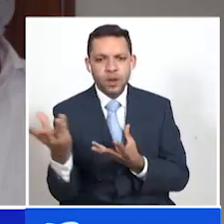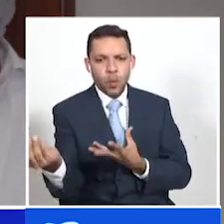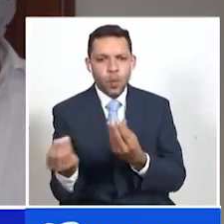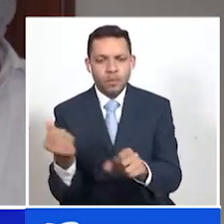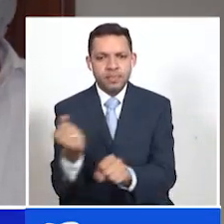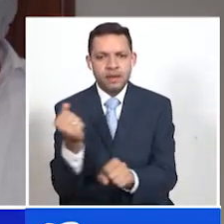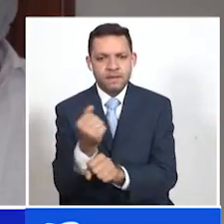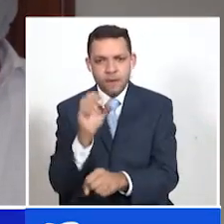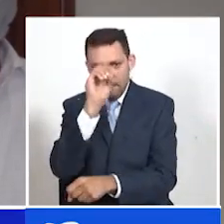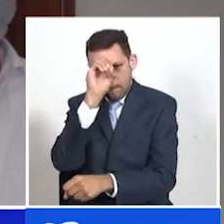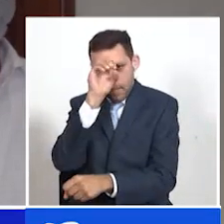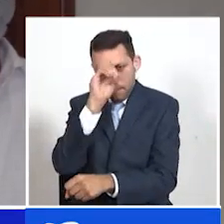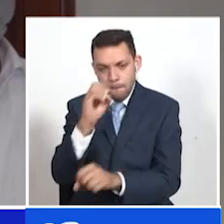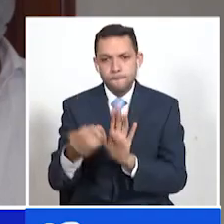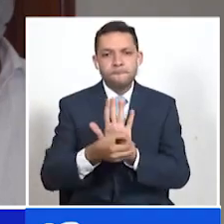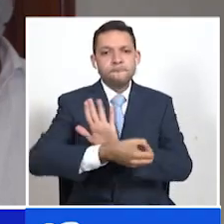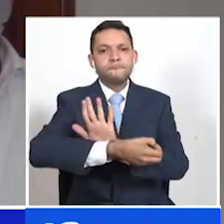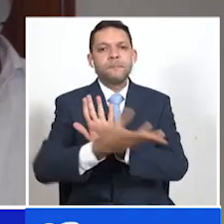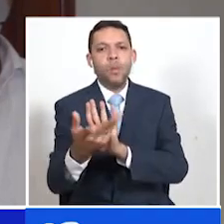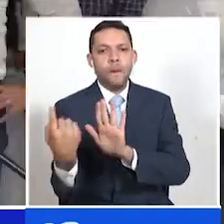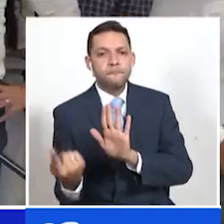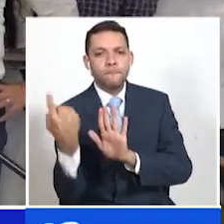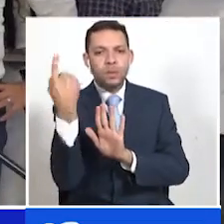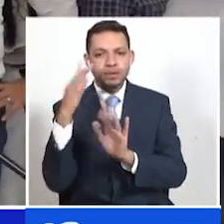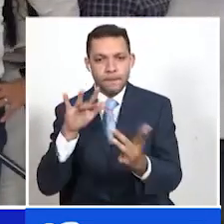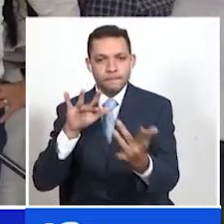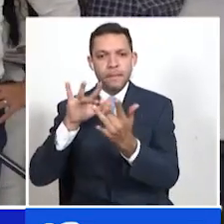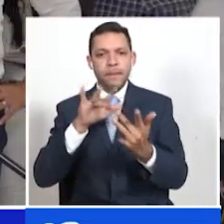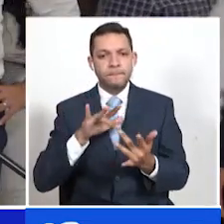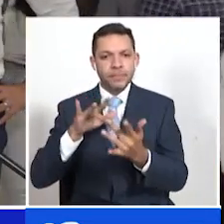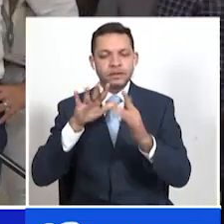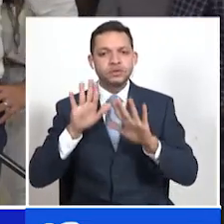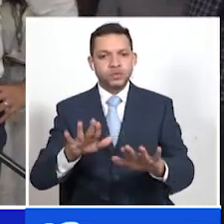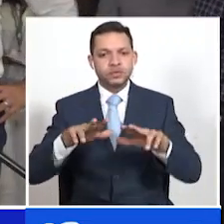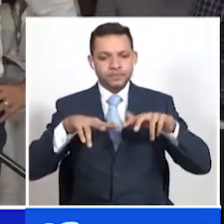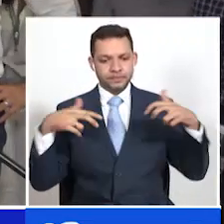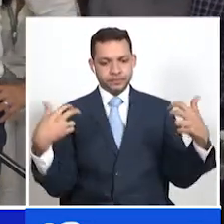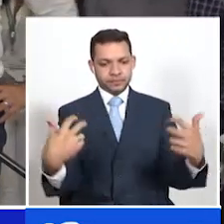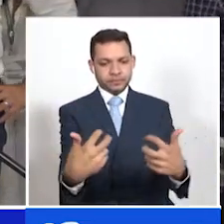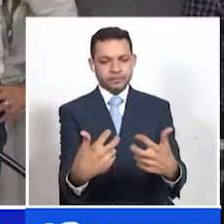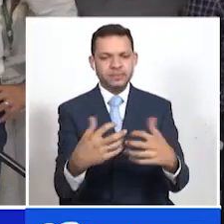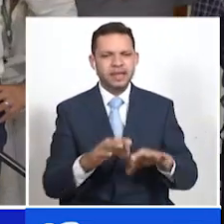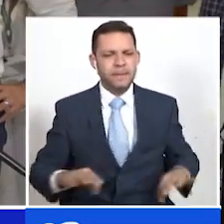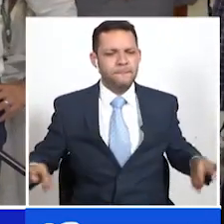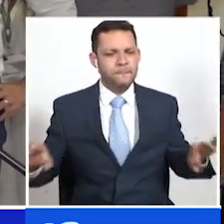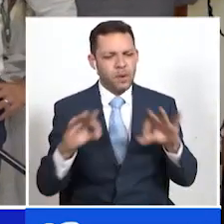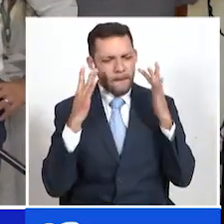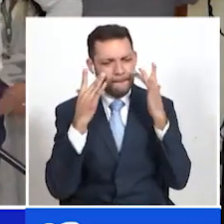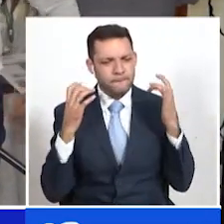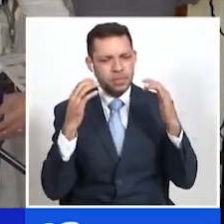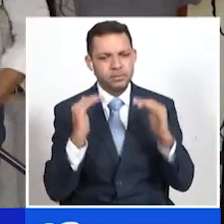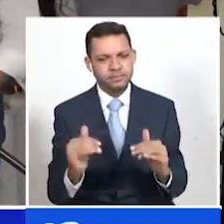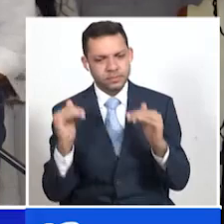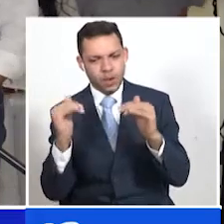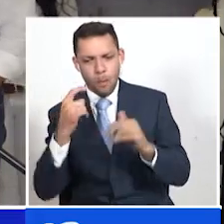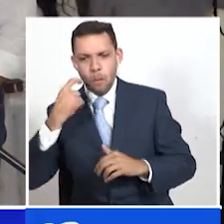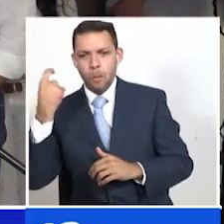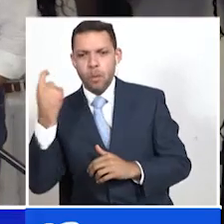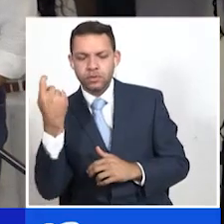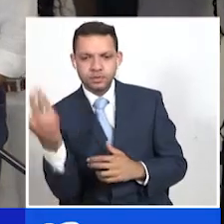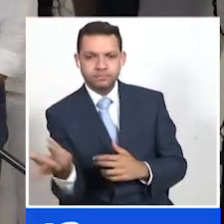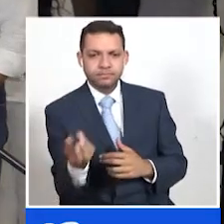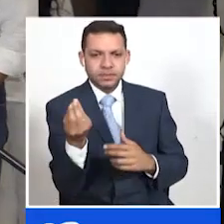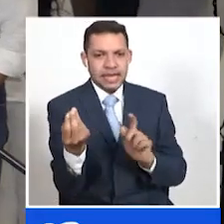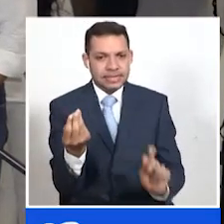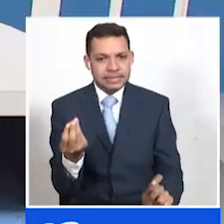y que la política pública llegue a todas estas familias. Desde la mesa técnica dieron prioridad para apoyar las labores de búsqueda y rescate de